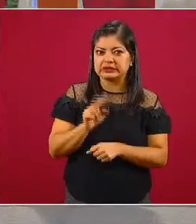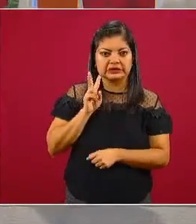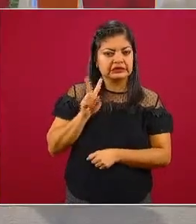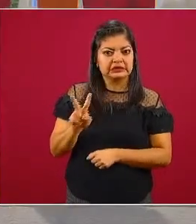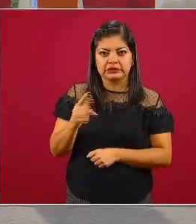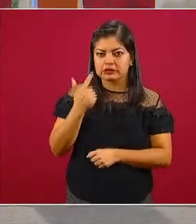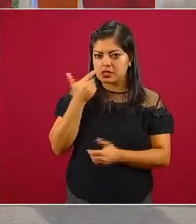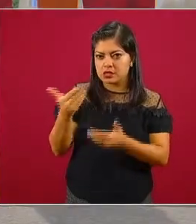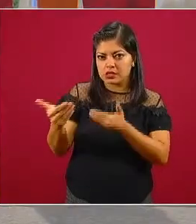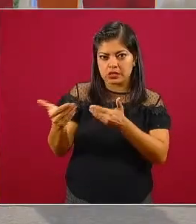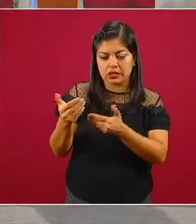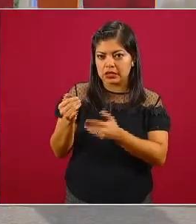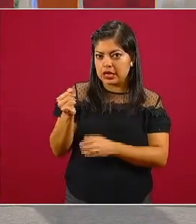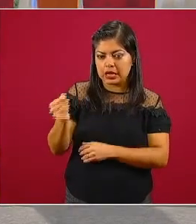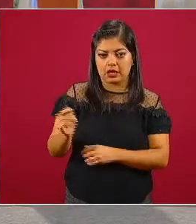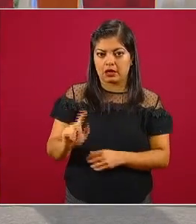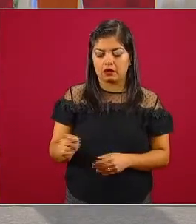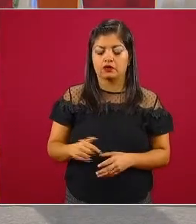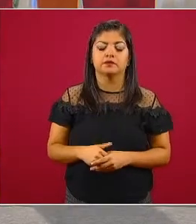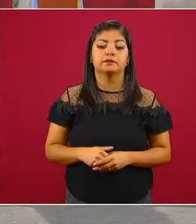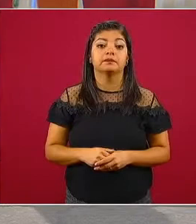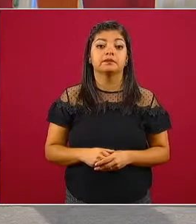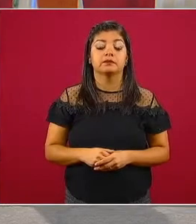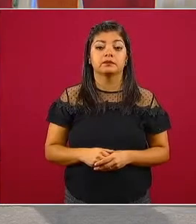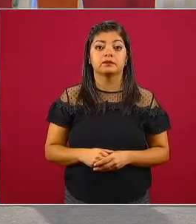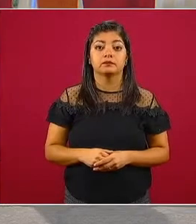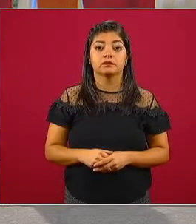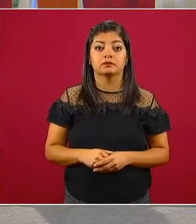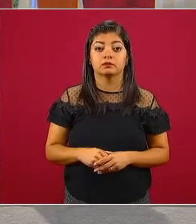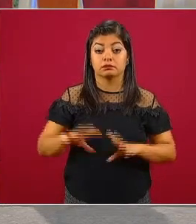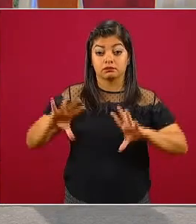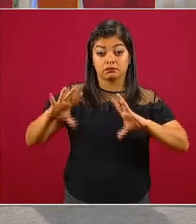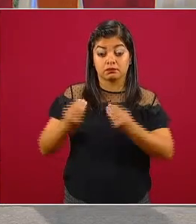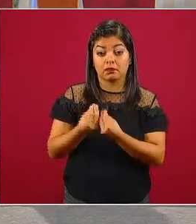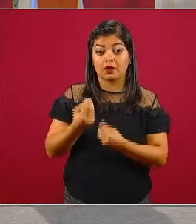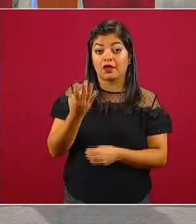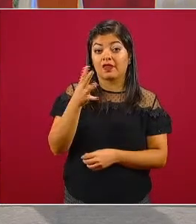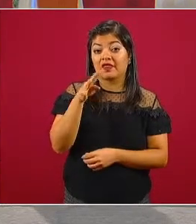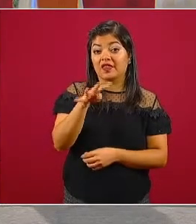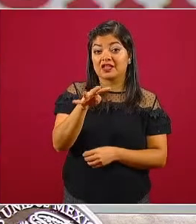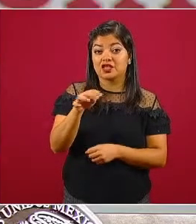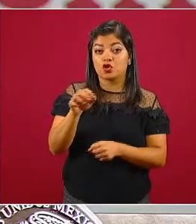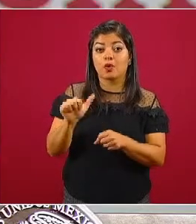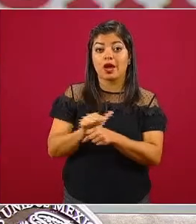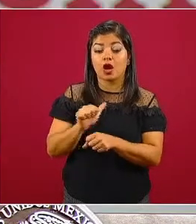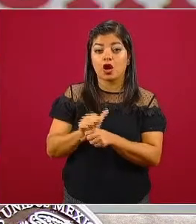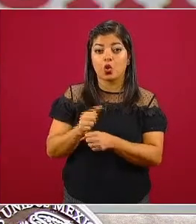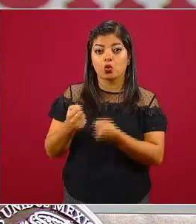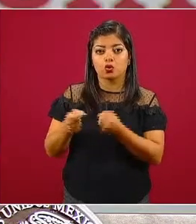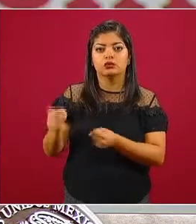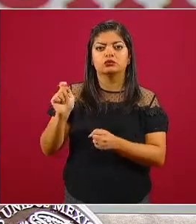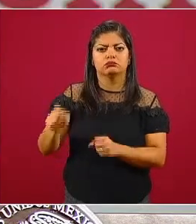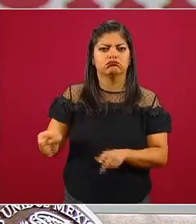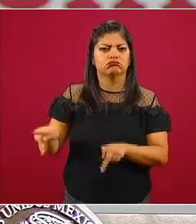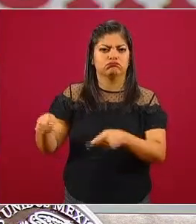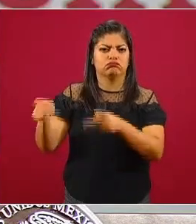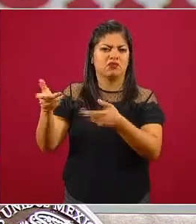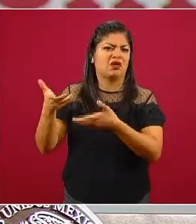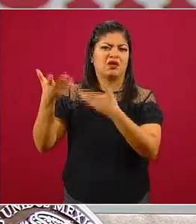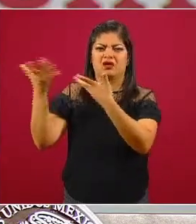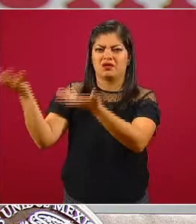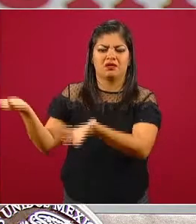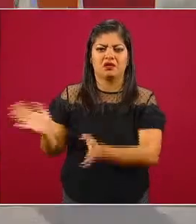foco. Entonces, tenemos 19 vehículos que presentan características comerciales, de los cuales